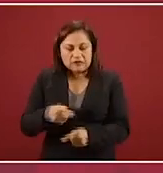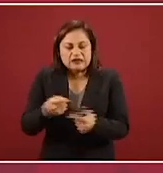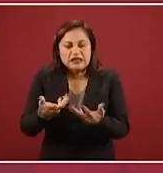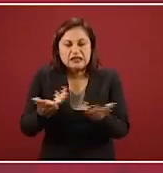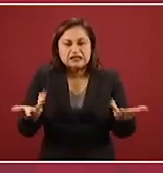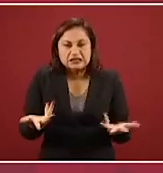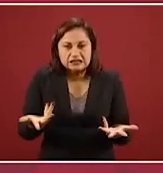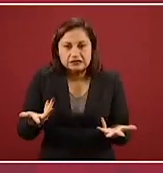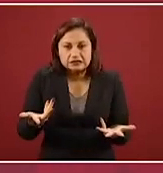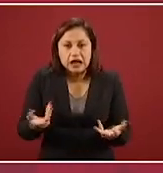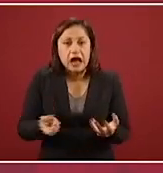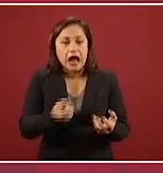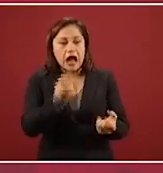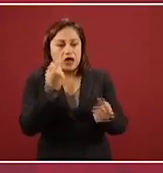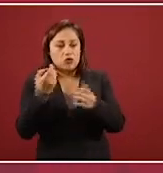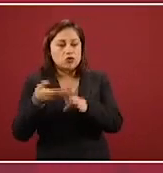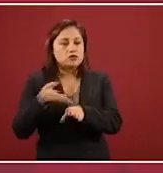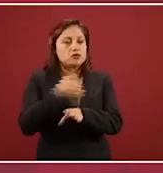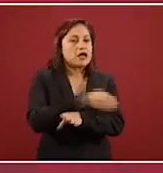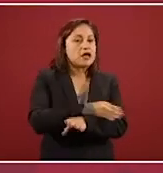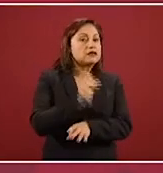México.